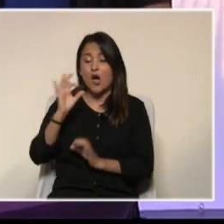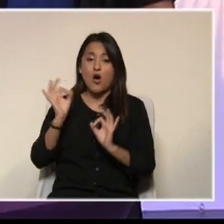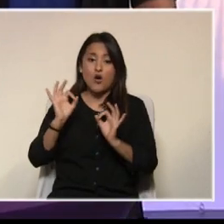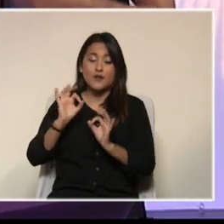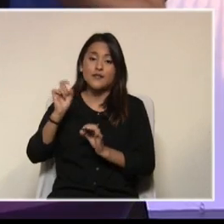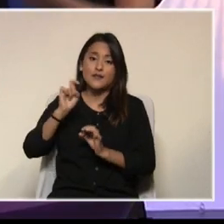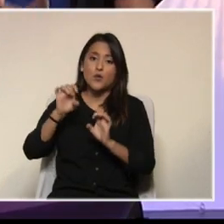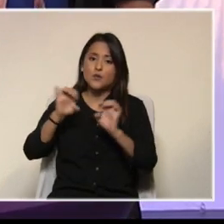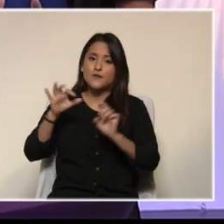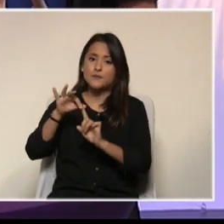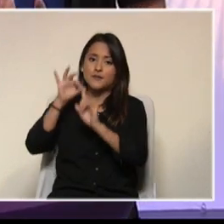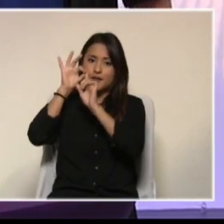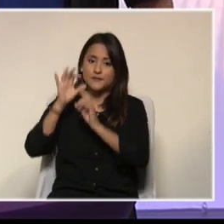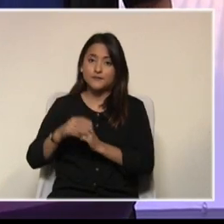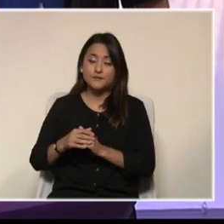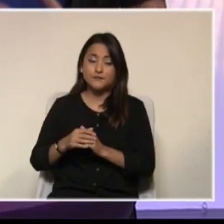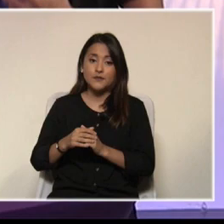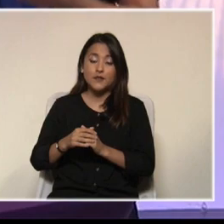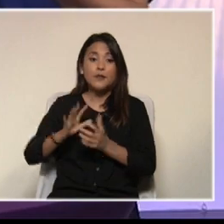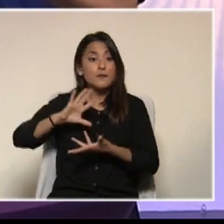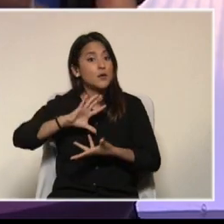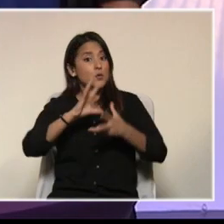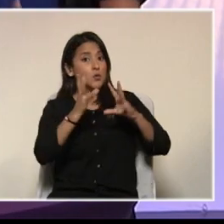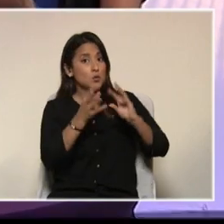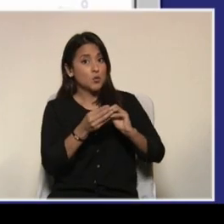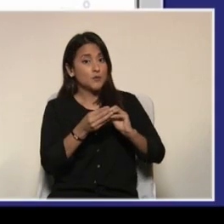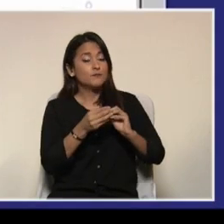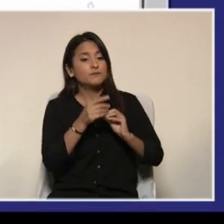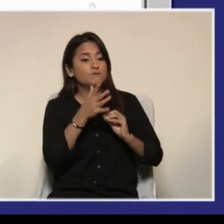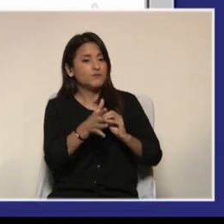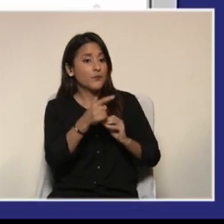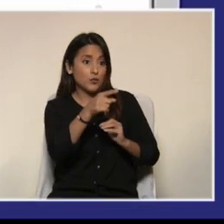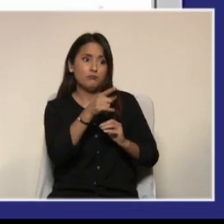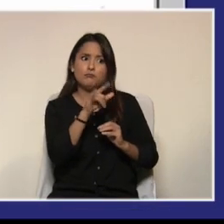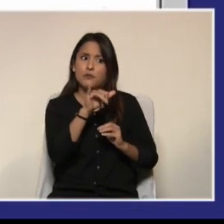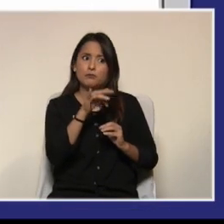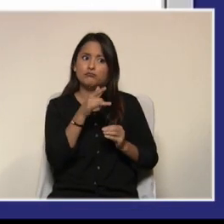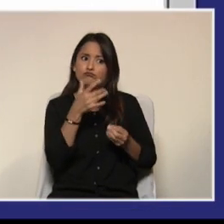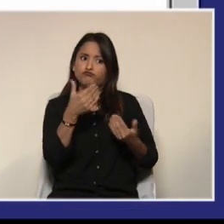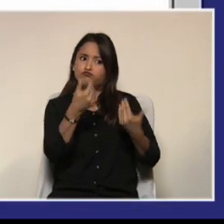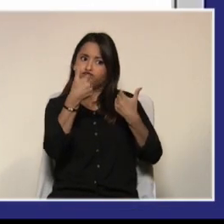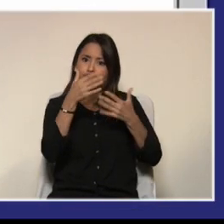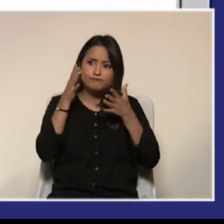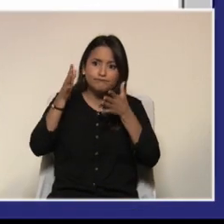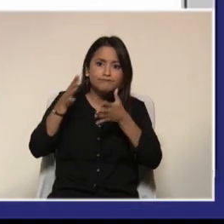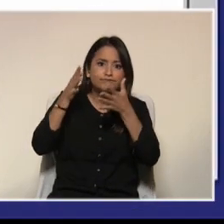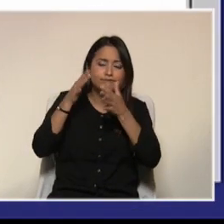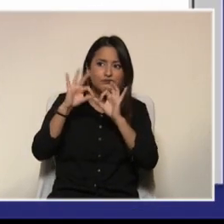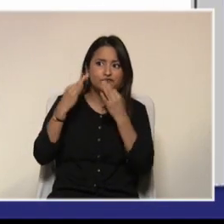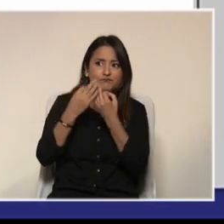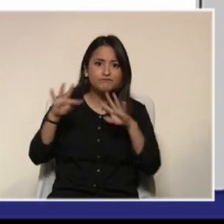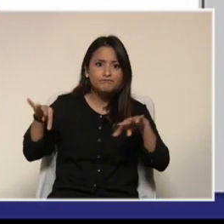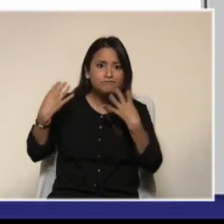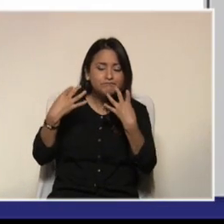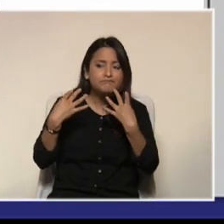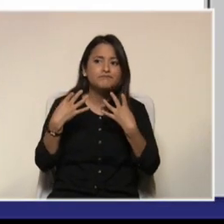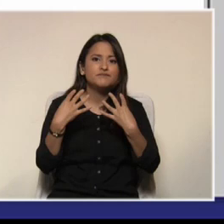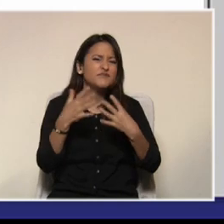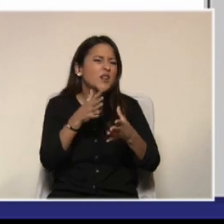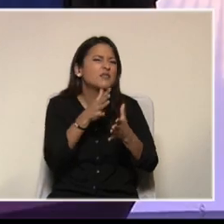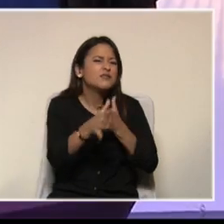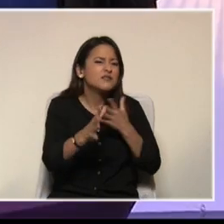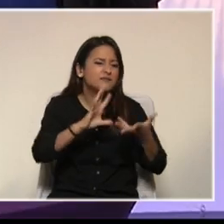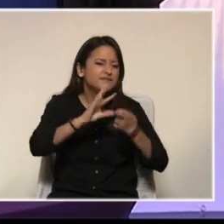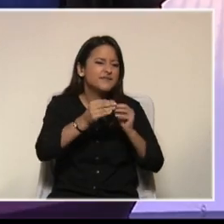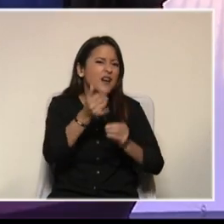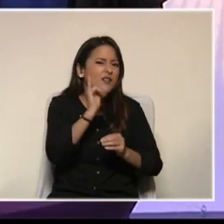trabajo articulado e integrado, yo creo que es importante que usted nos dé esas orientaciones generales, sobre todo para la familia. ¿Qué orientaciones tenemos para este periodo